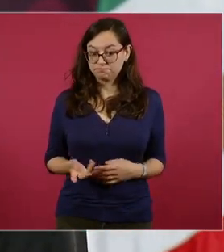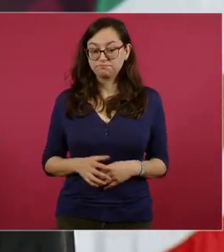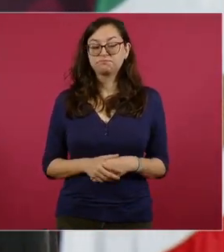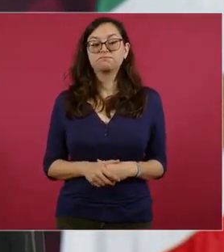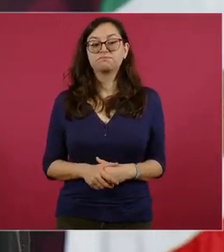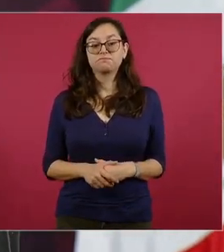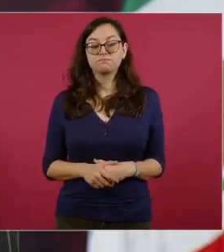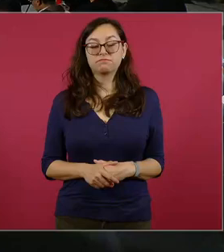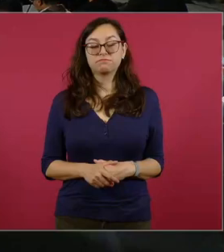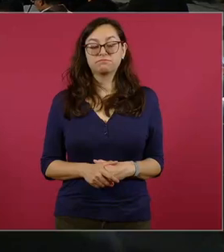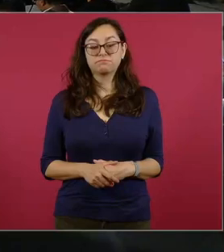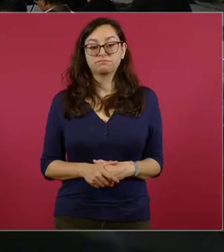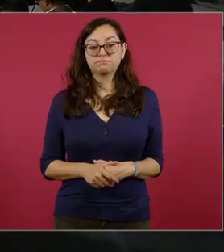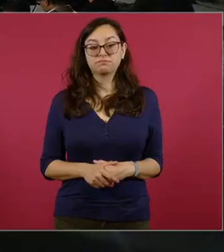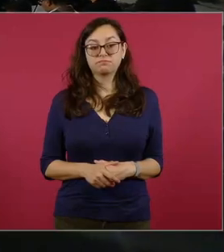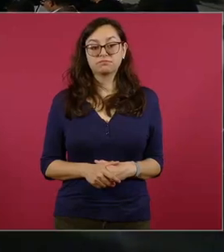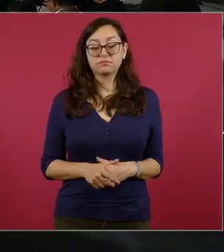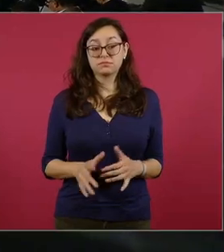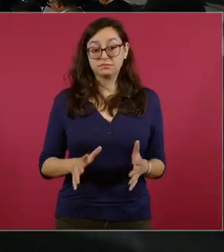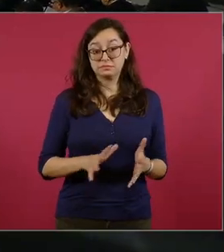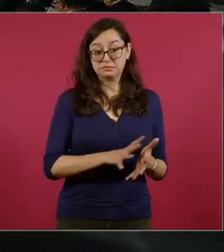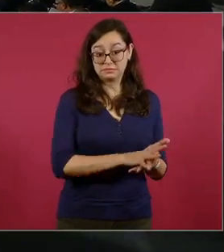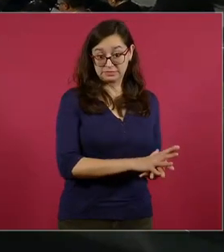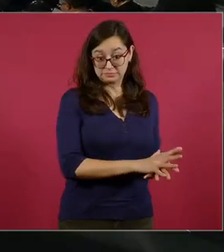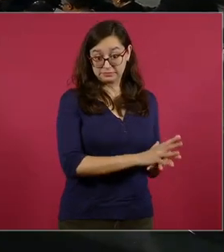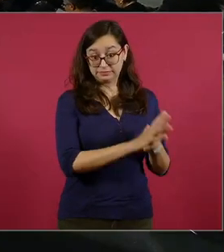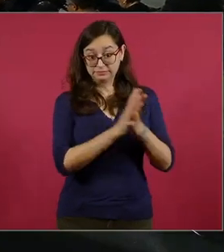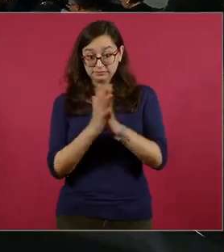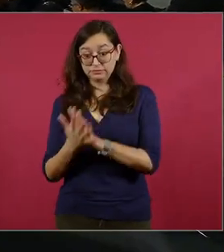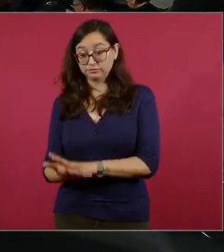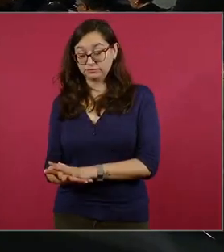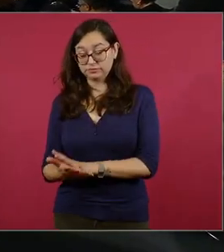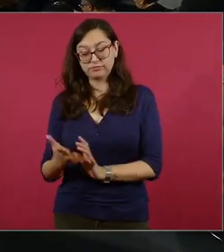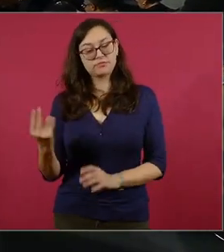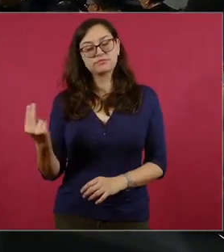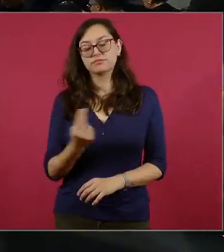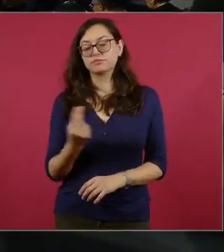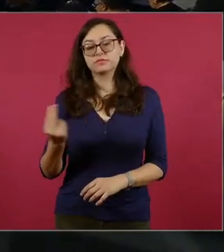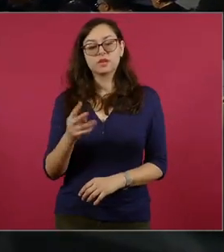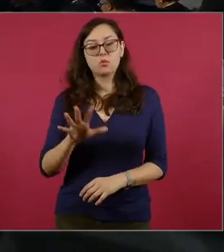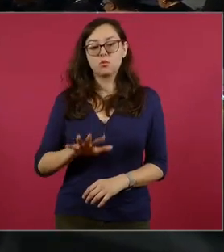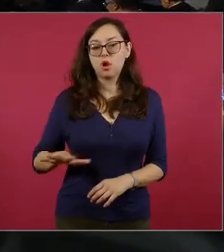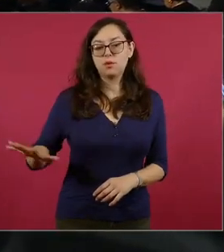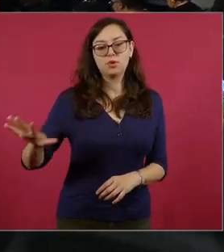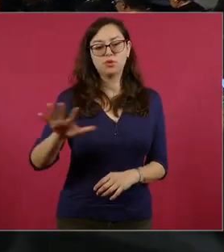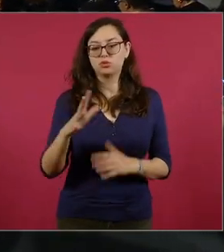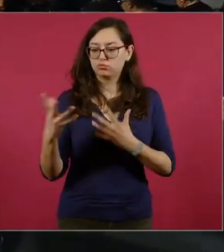para transformar es con el pueblo.